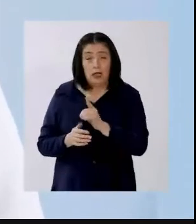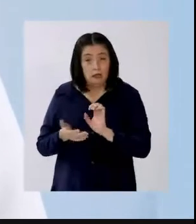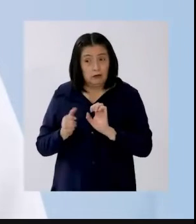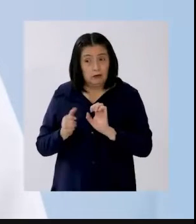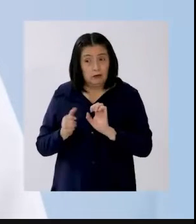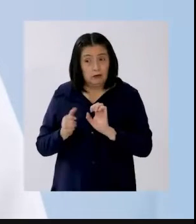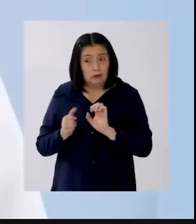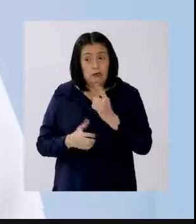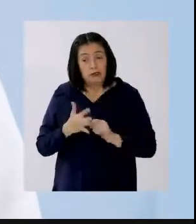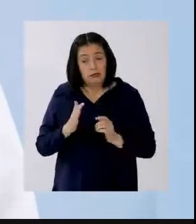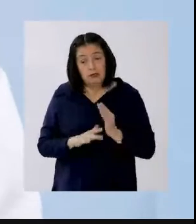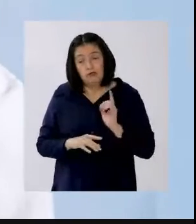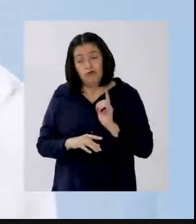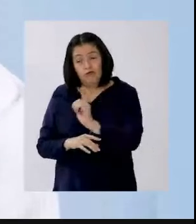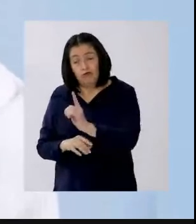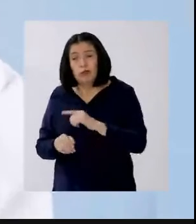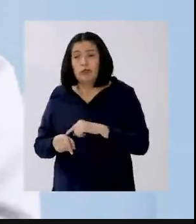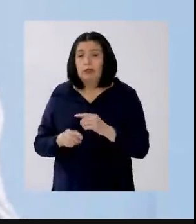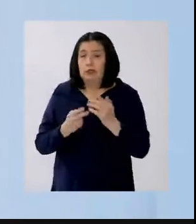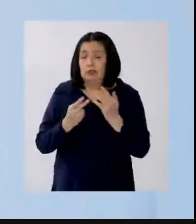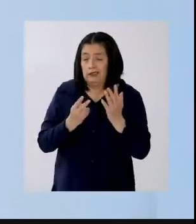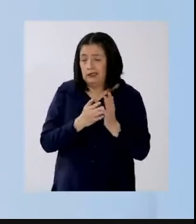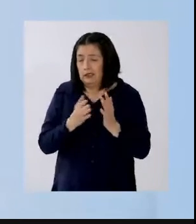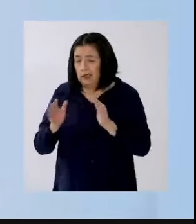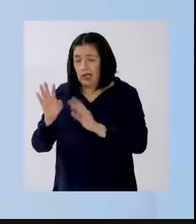Realiza tu primer control prenatal entre las 7